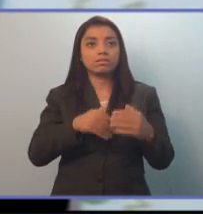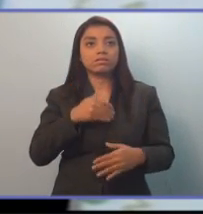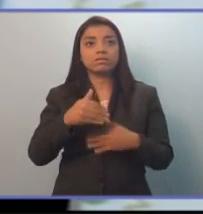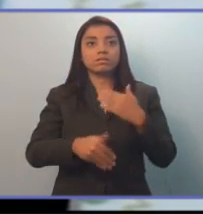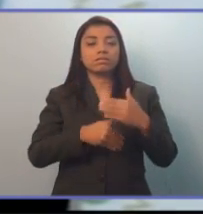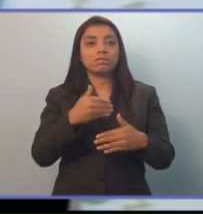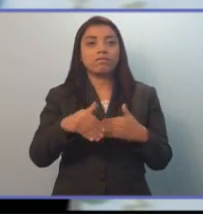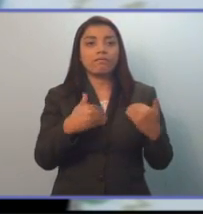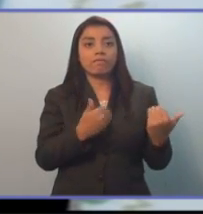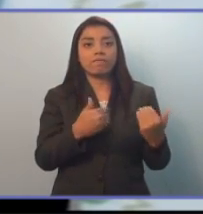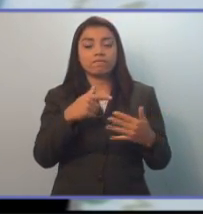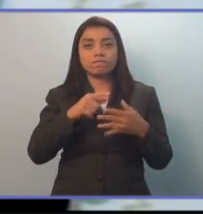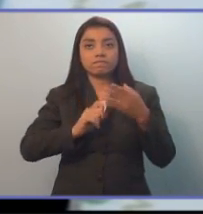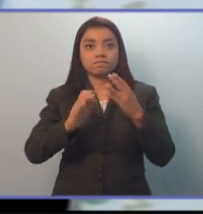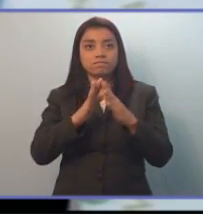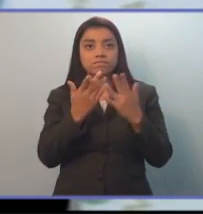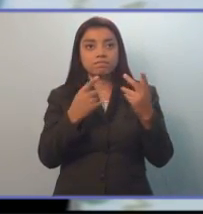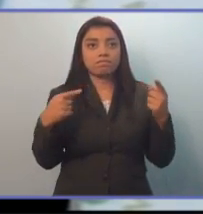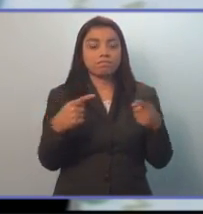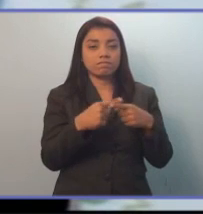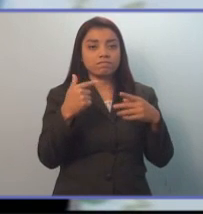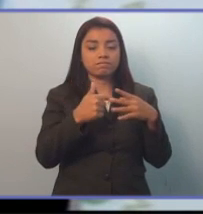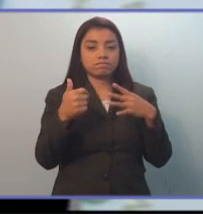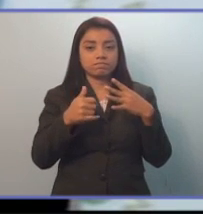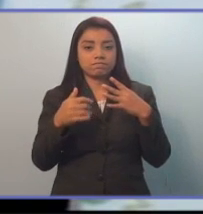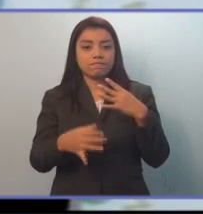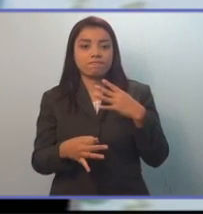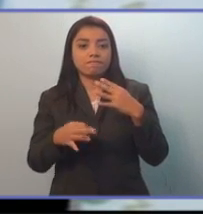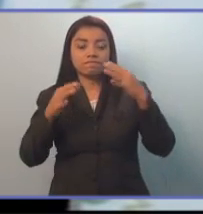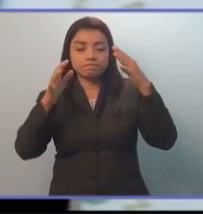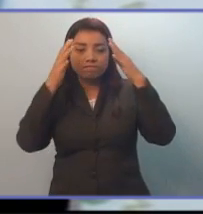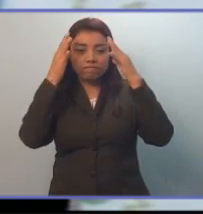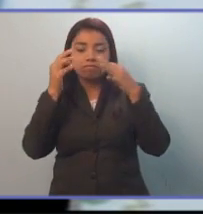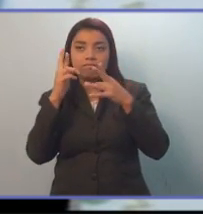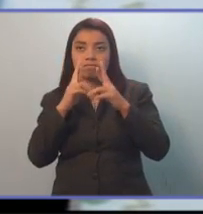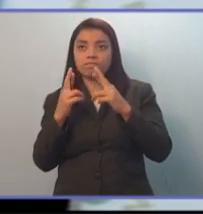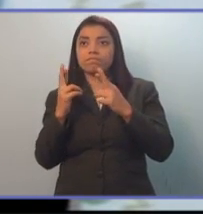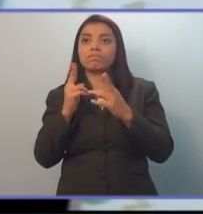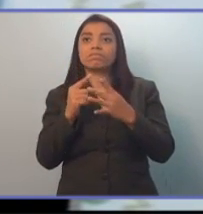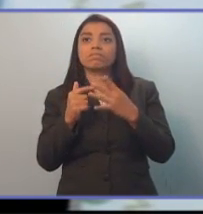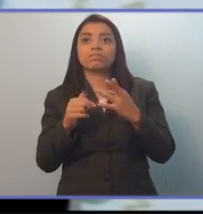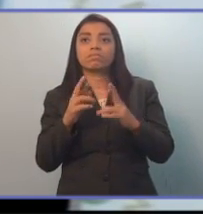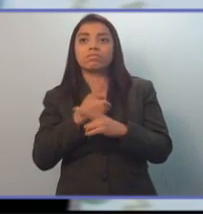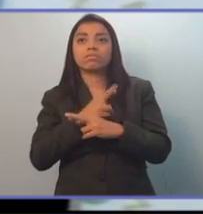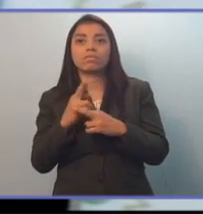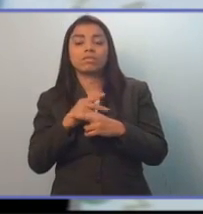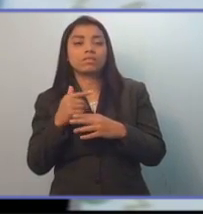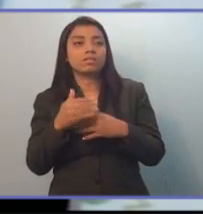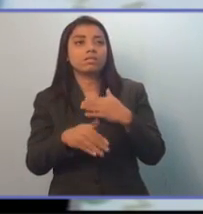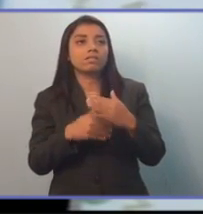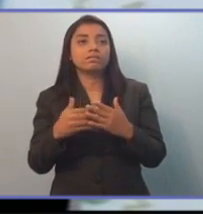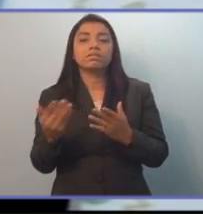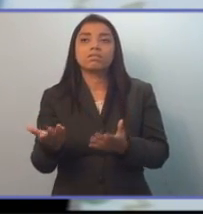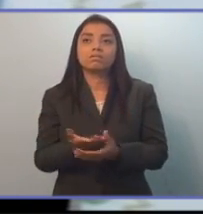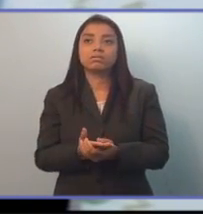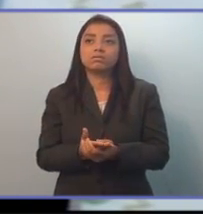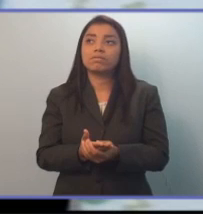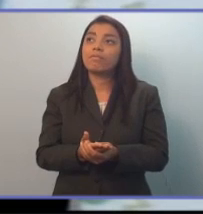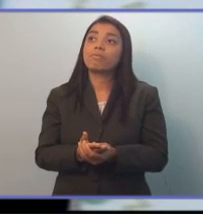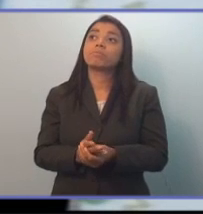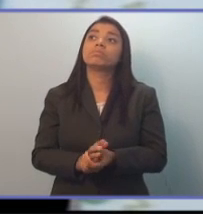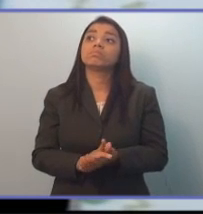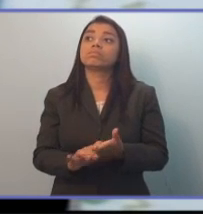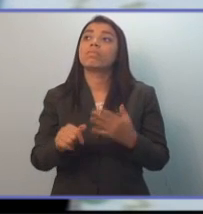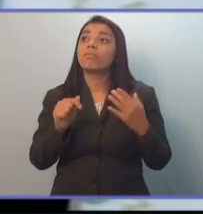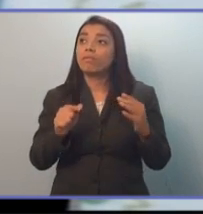es el recurso de inconstitucionalidad de las leyes, decretos y reglamentos, el recurso de habeas corpus, el recurso de amparo y ahora que ha